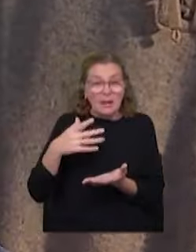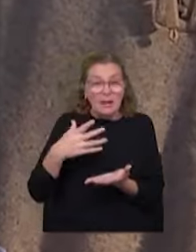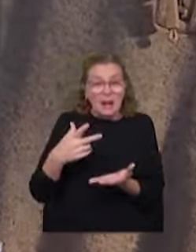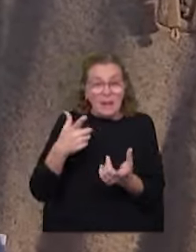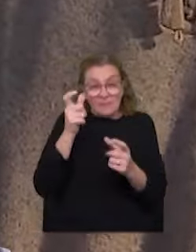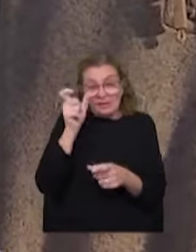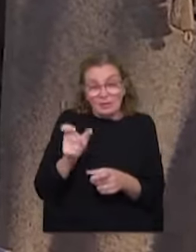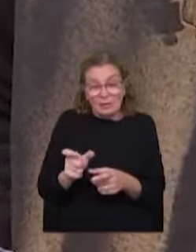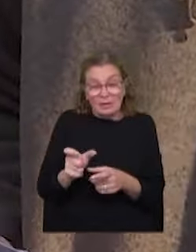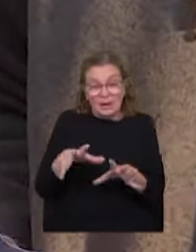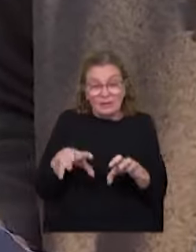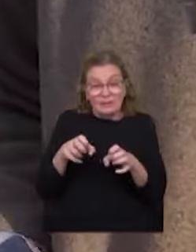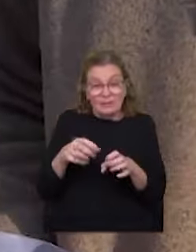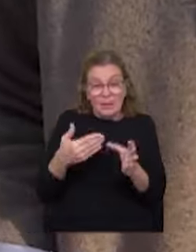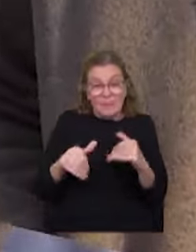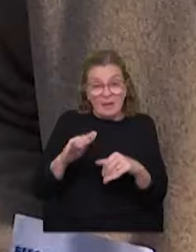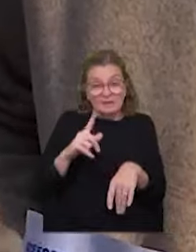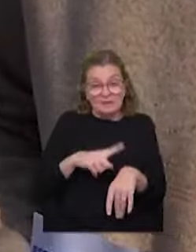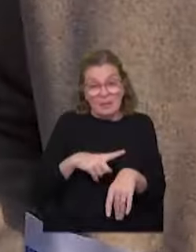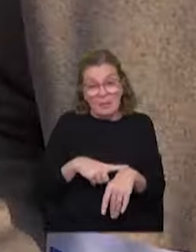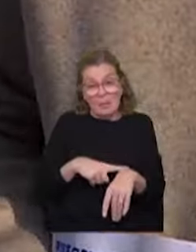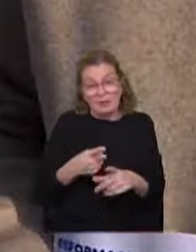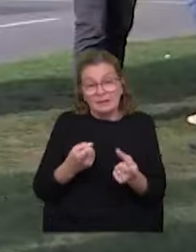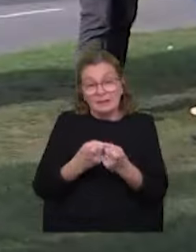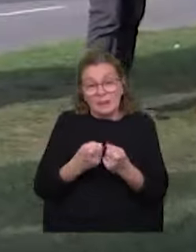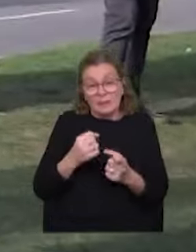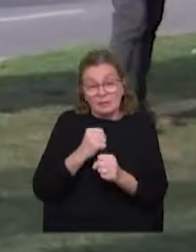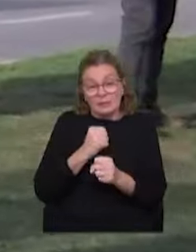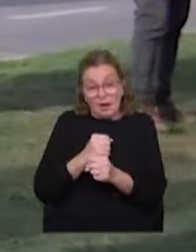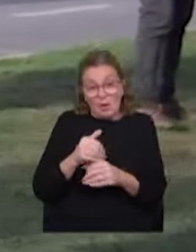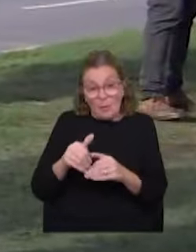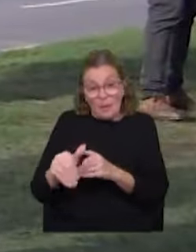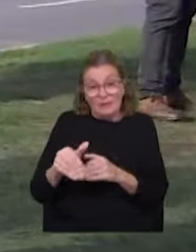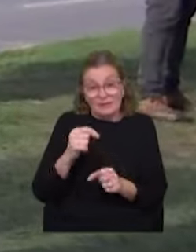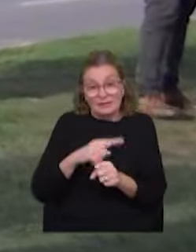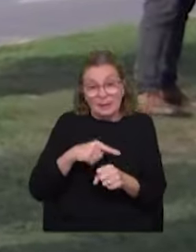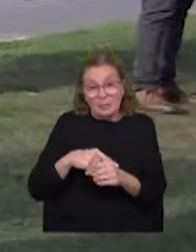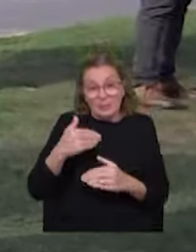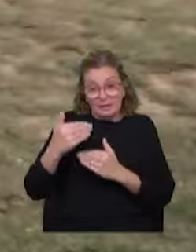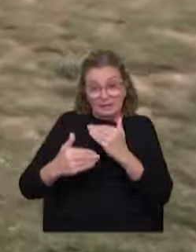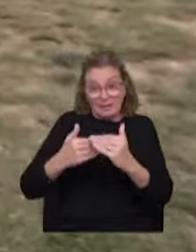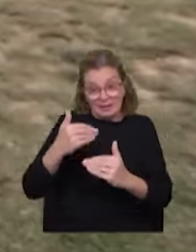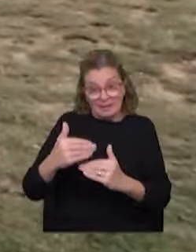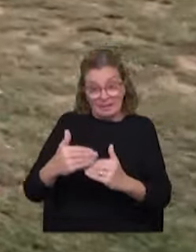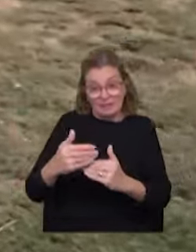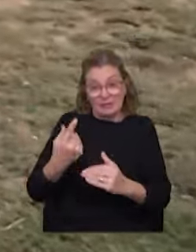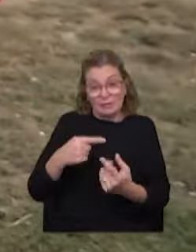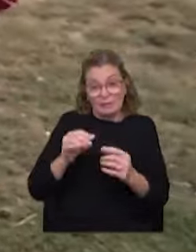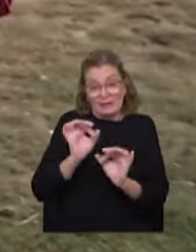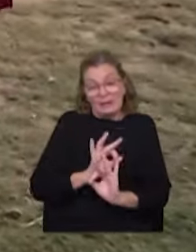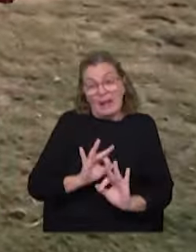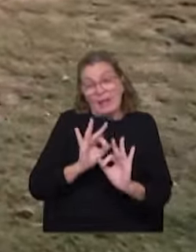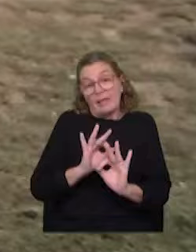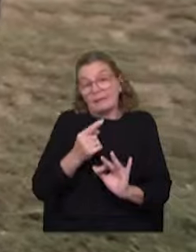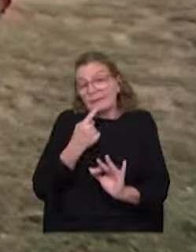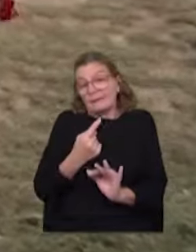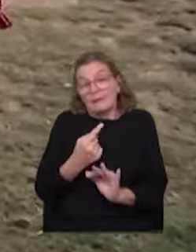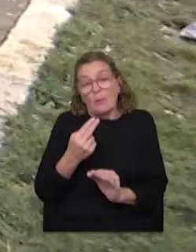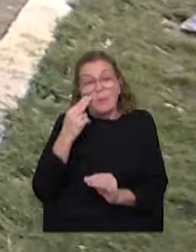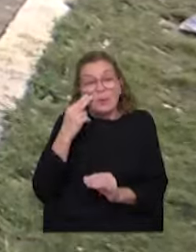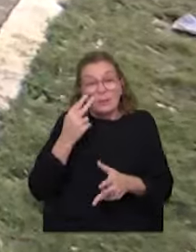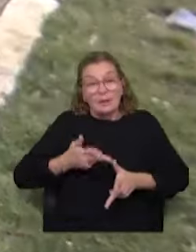gente que vive más tiempo eh necesitamos que trabaje más tiempo para poder sostenerlo Este Entonces nada Y tenemos un problema de